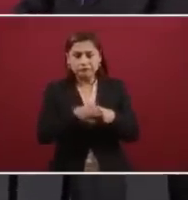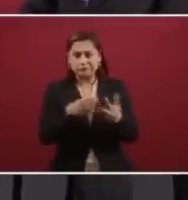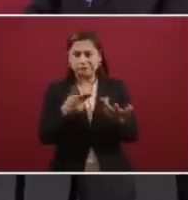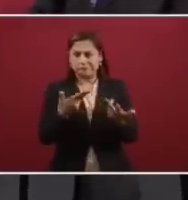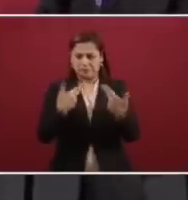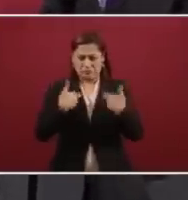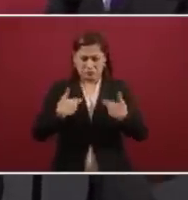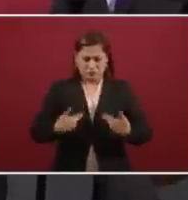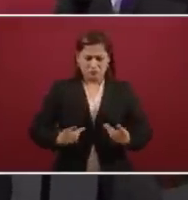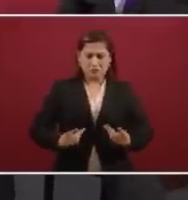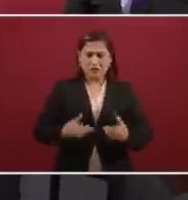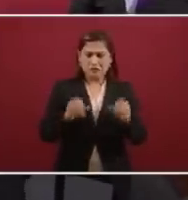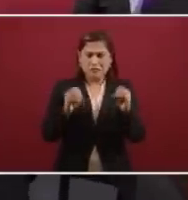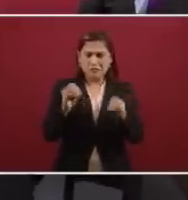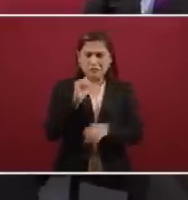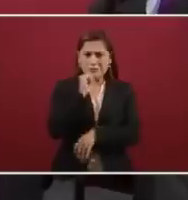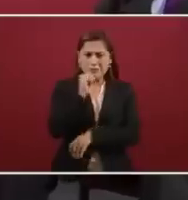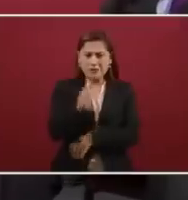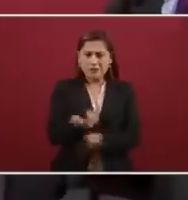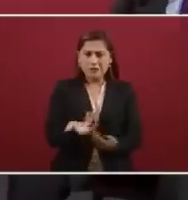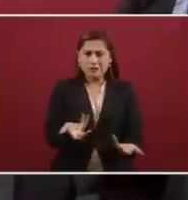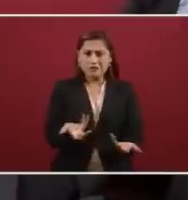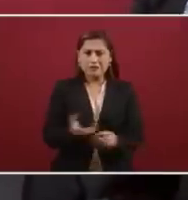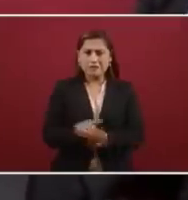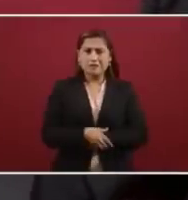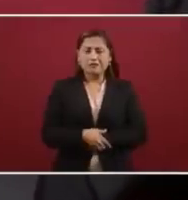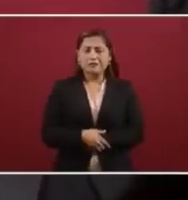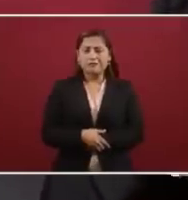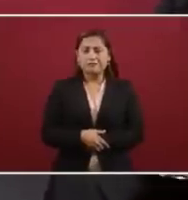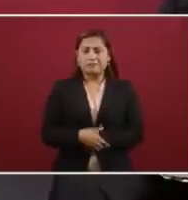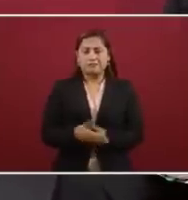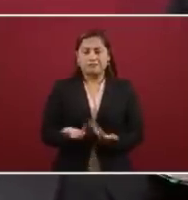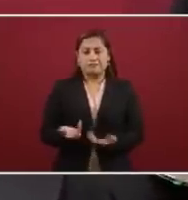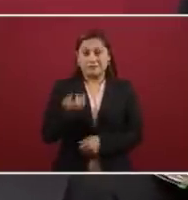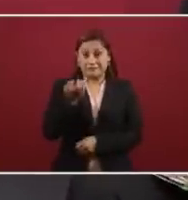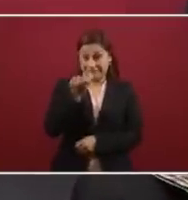un semejante eso